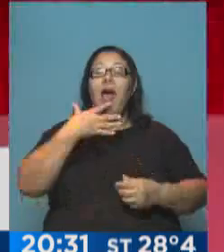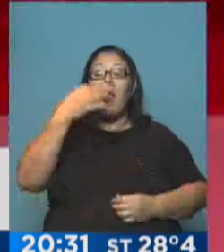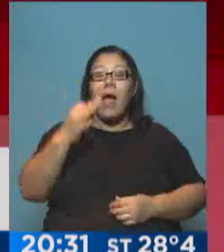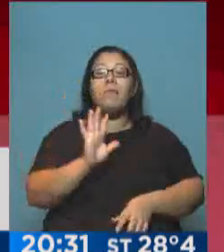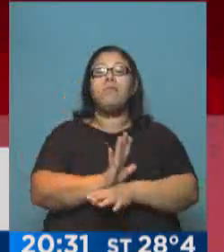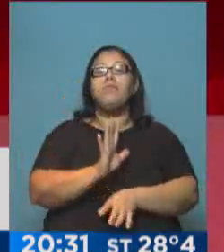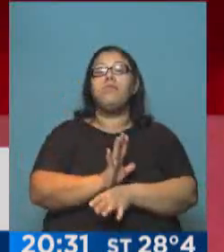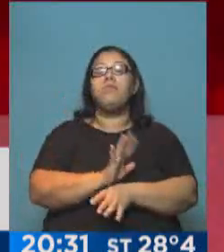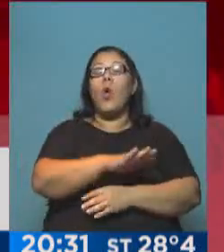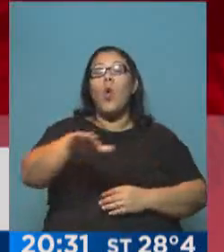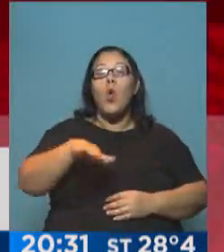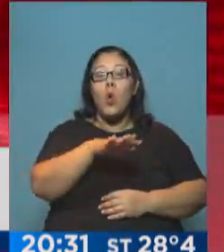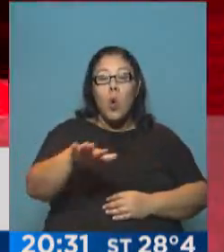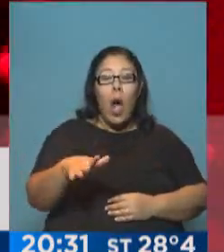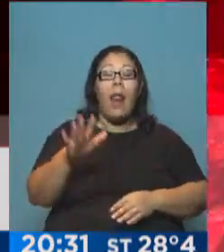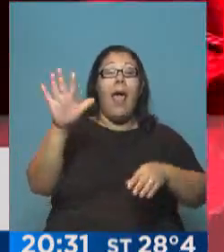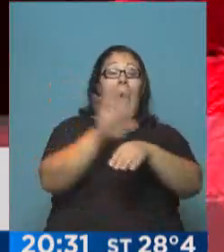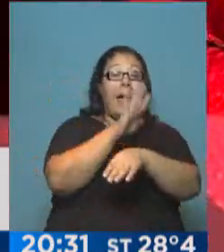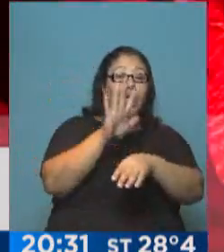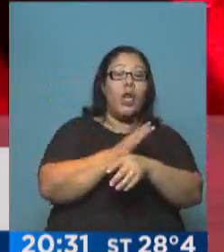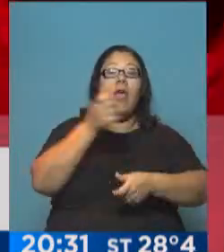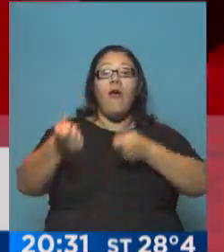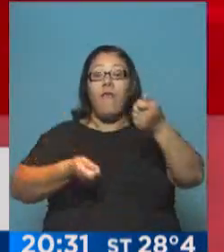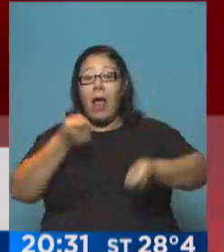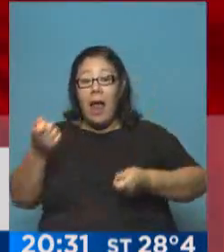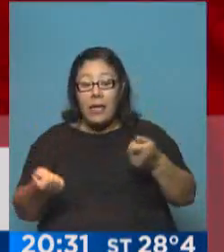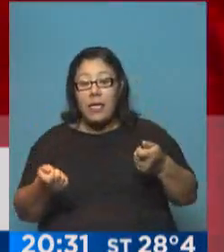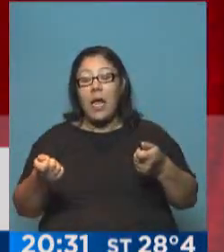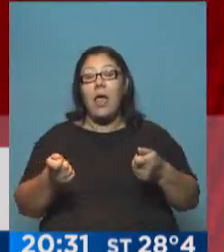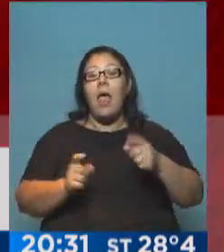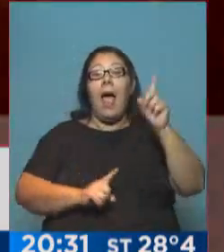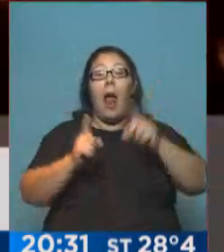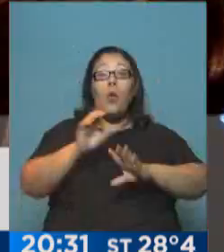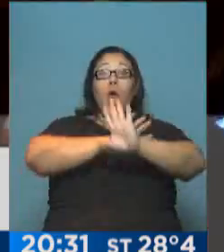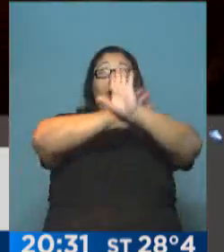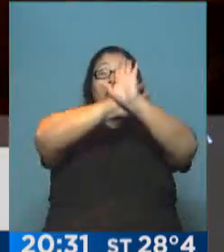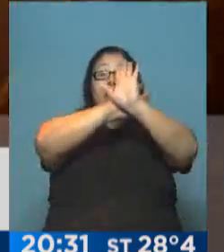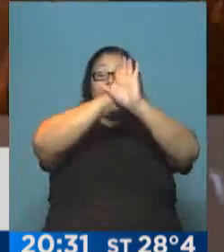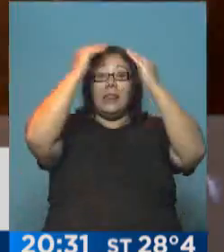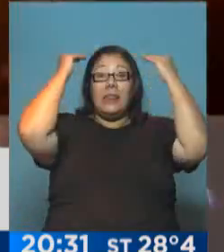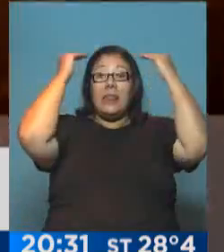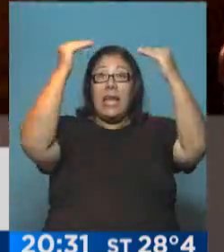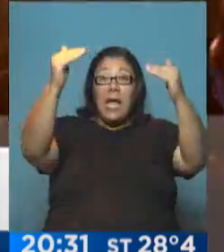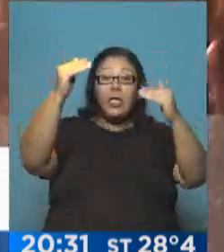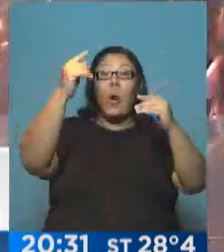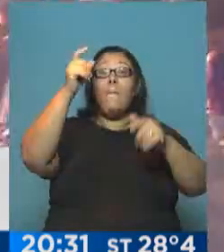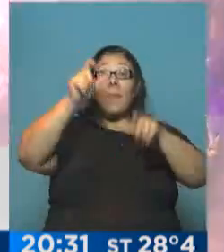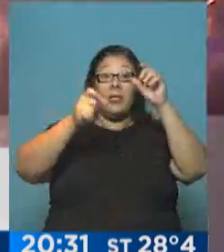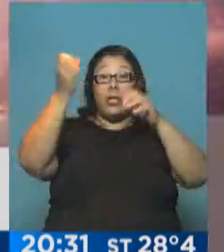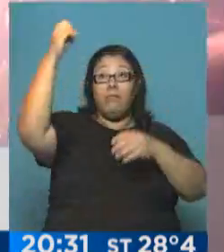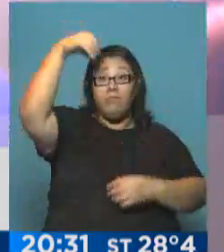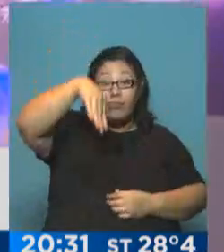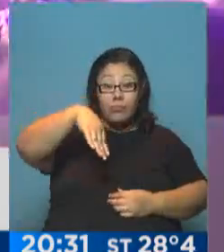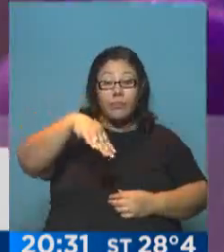como que los actores y actrices, bailarinas, gente colgada por el aire, por el techo, pueden salir por cualquier lado.